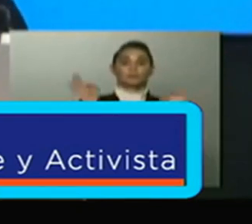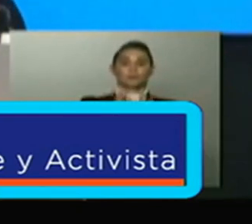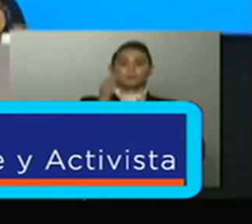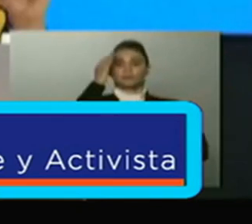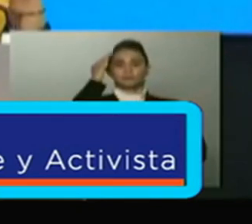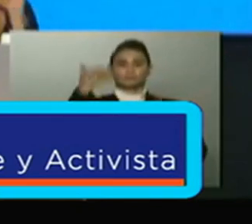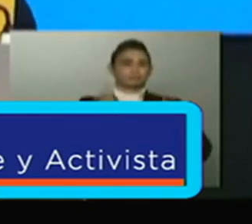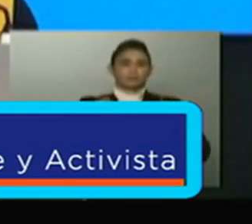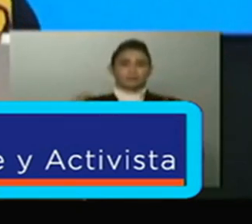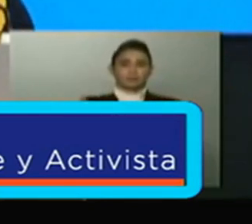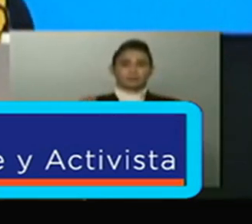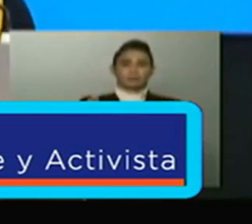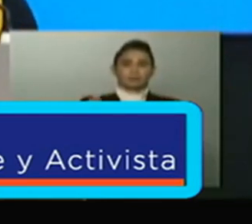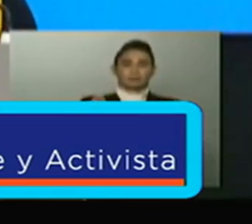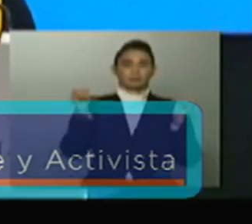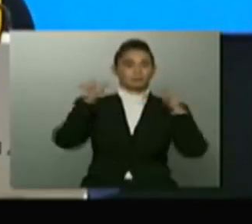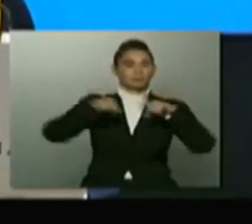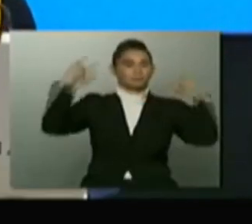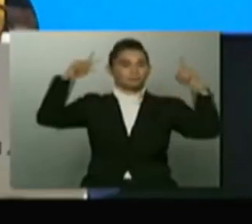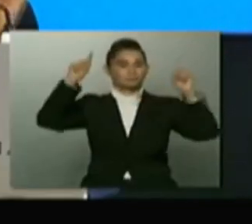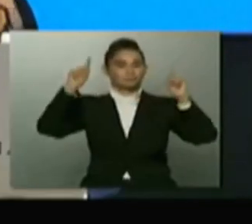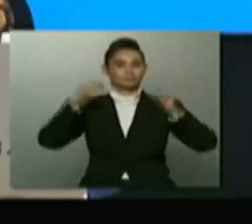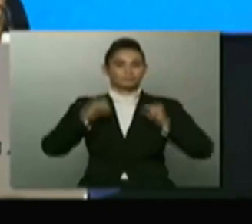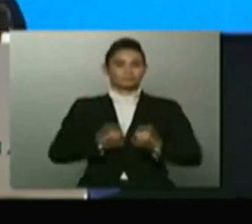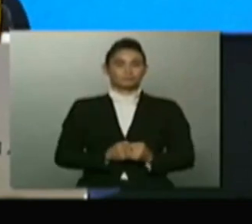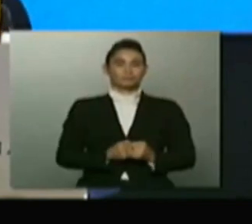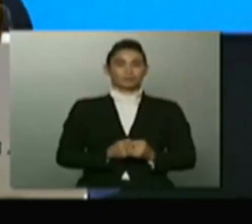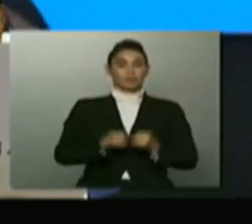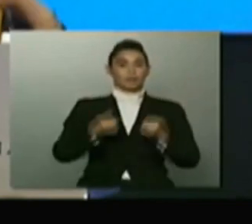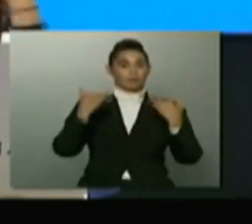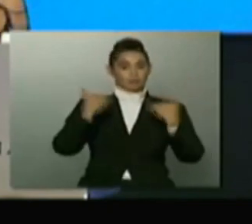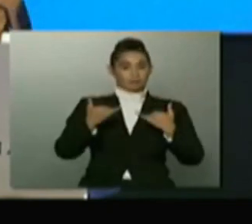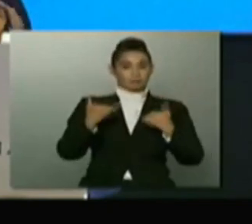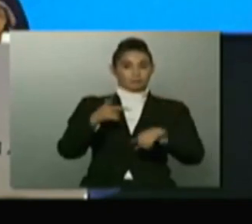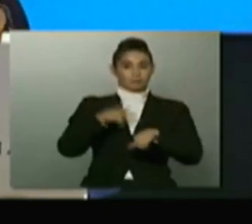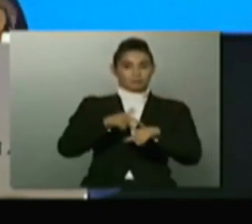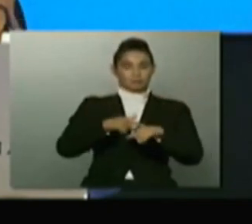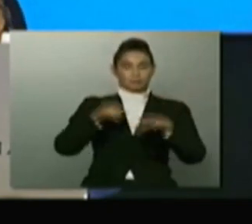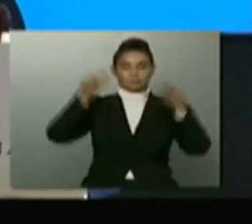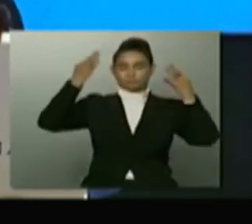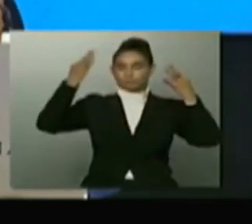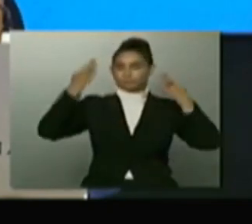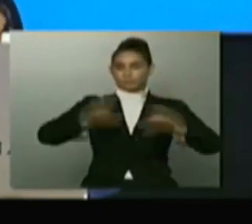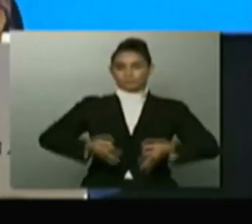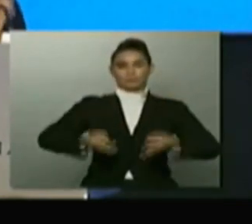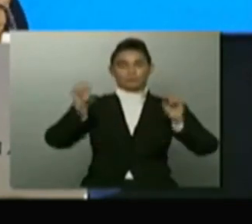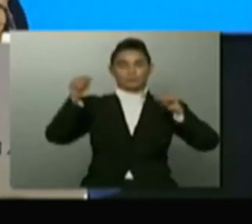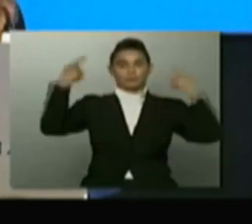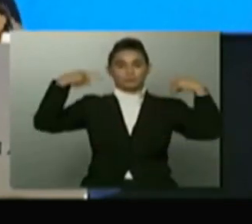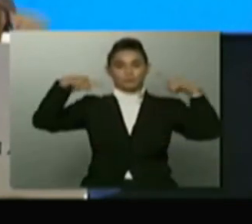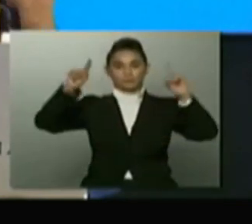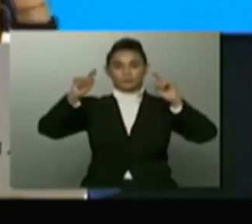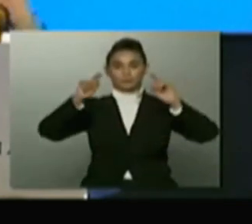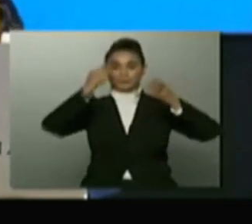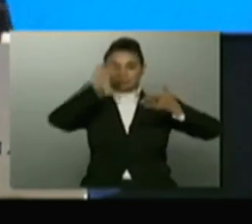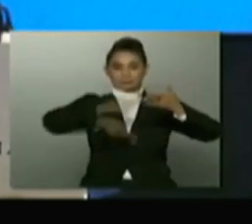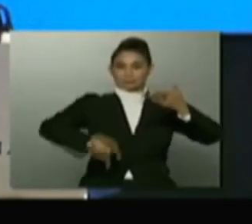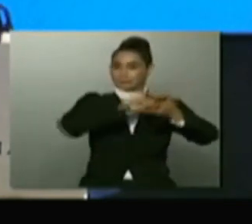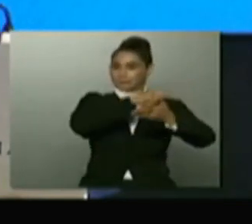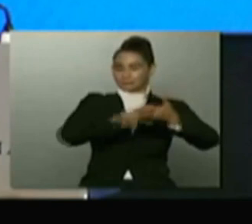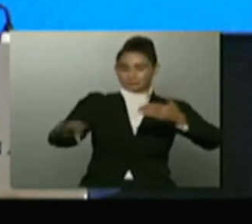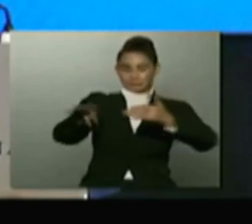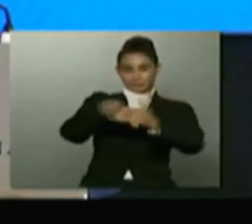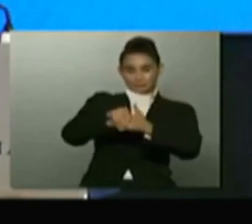tenemos y que hemos logrado hasta ahora hasta ahora por fin pudimos lograr prohibir el matrimonio